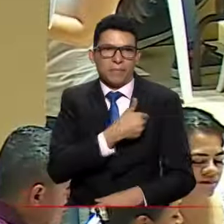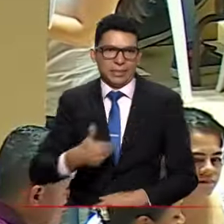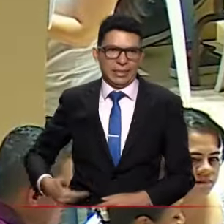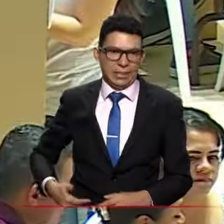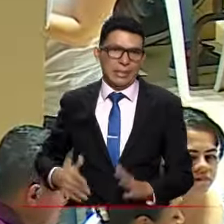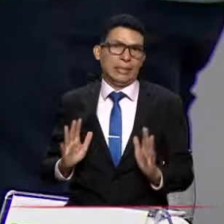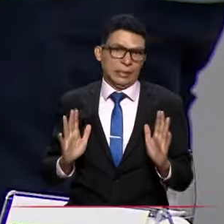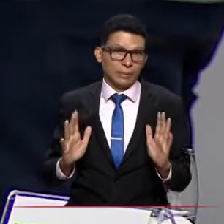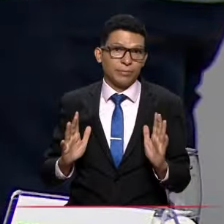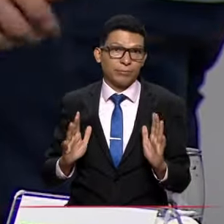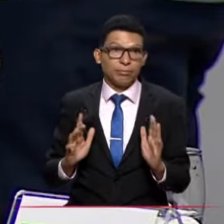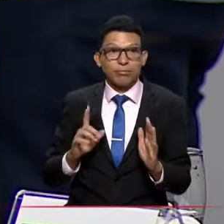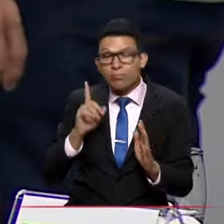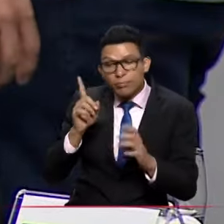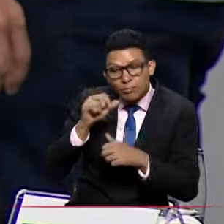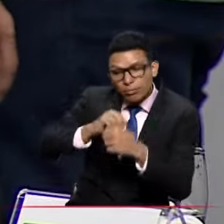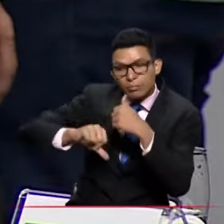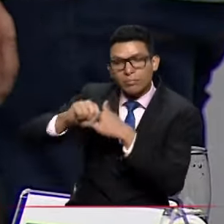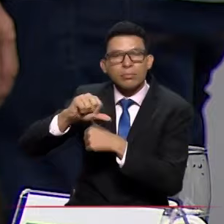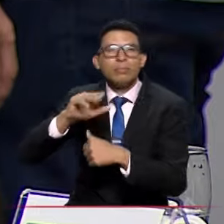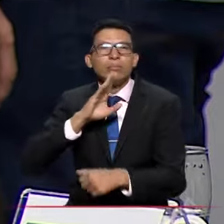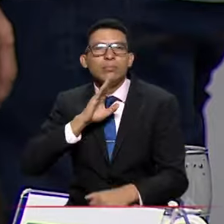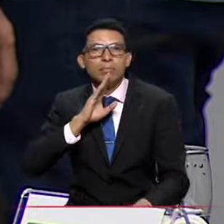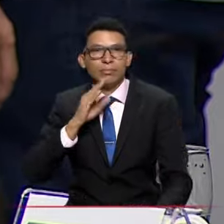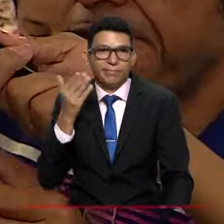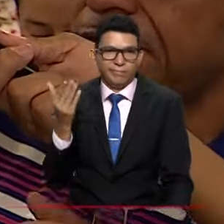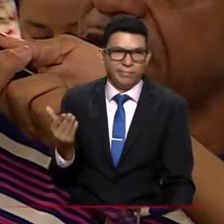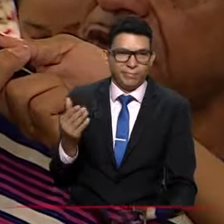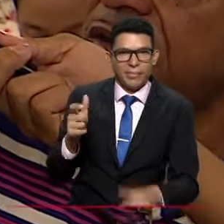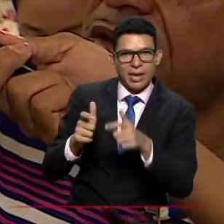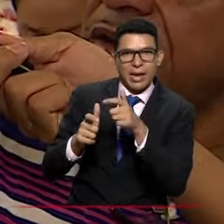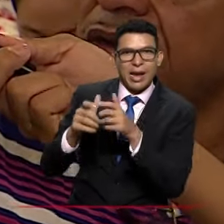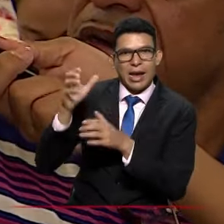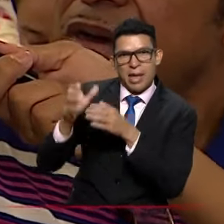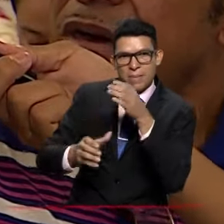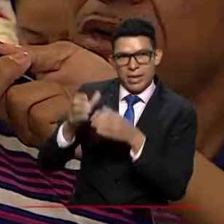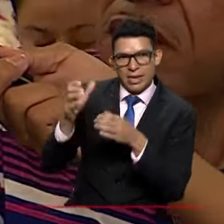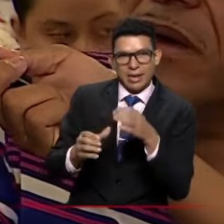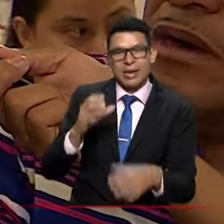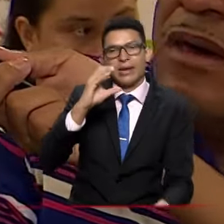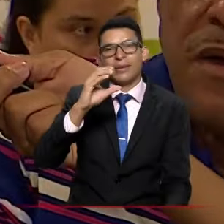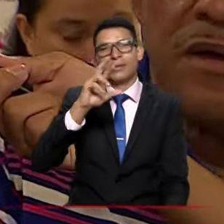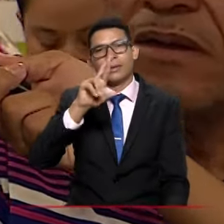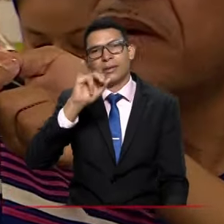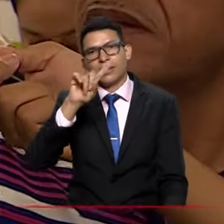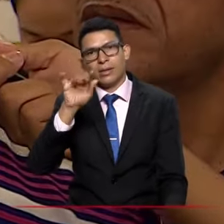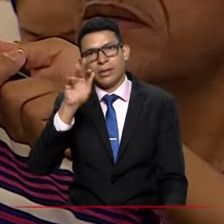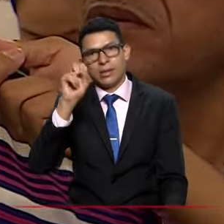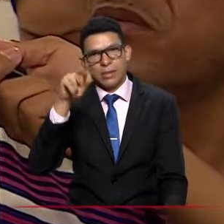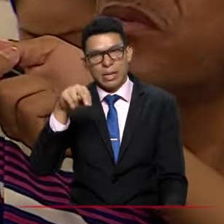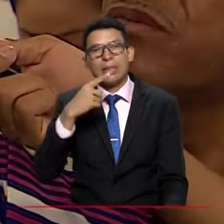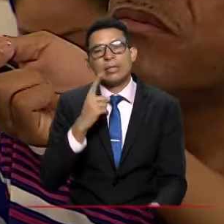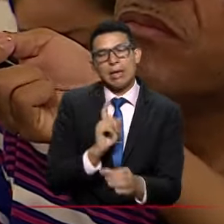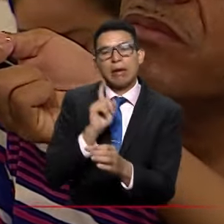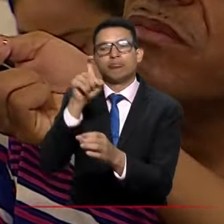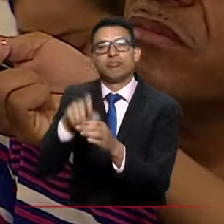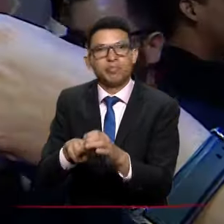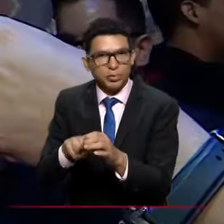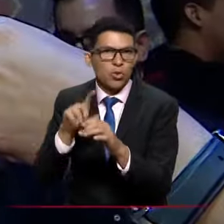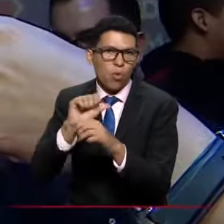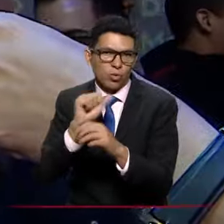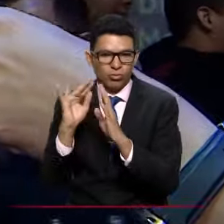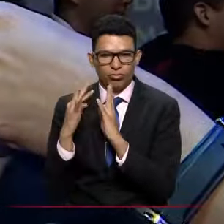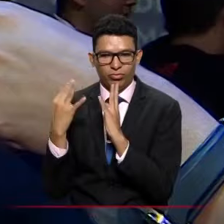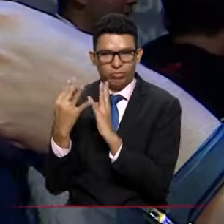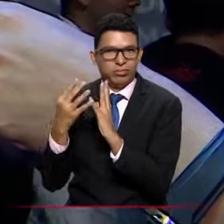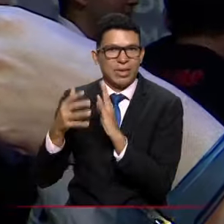presidencial, pero su lugar lo ocuparía el representante a la Cámara, Cristian Garcés, quien buscará dar el salto al Senado. Además,